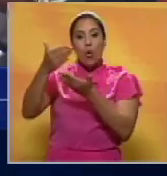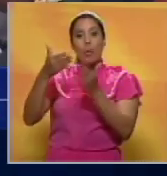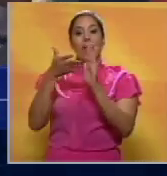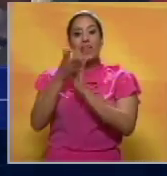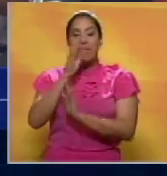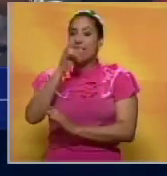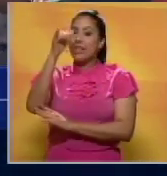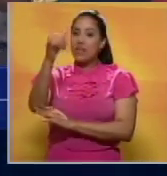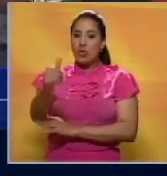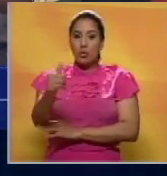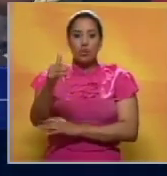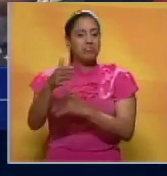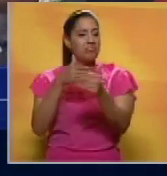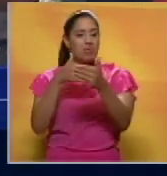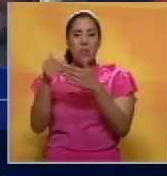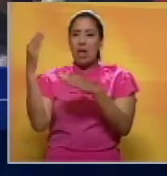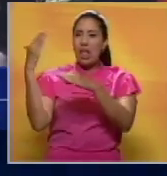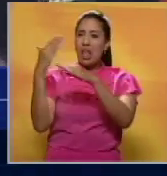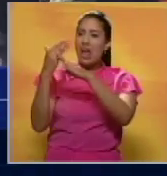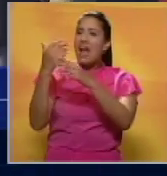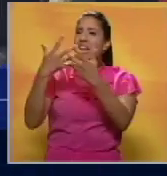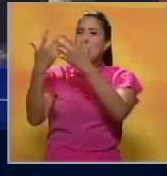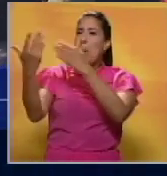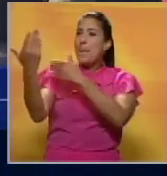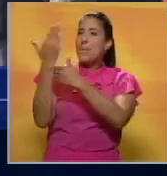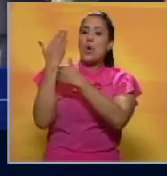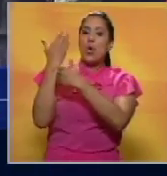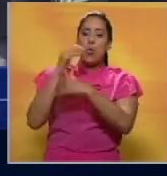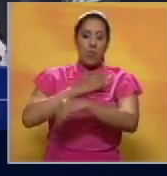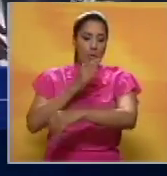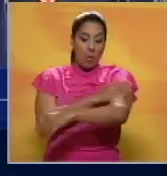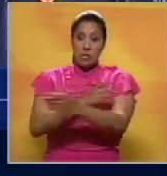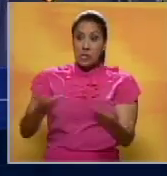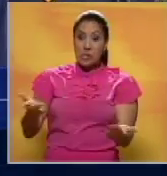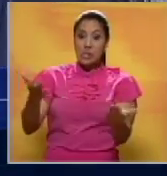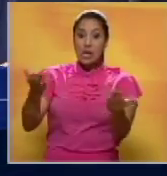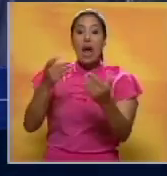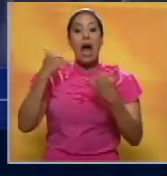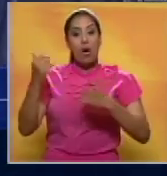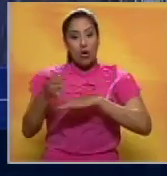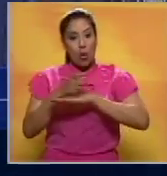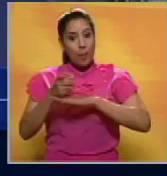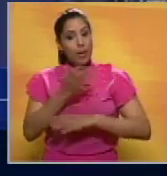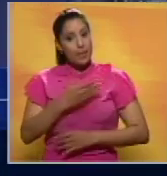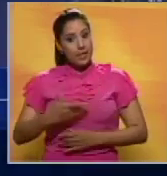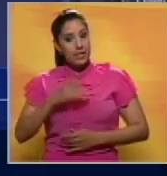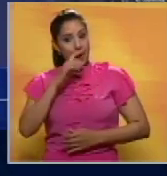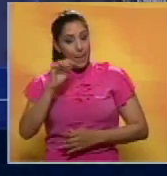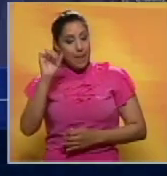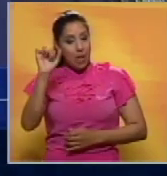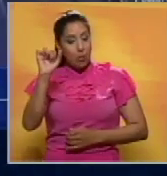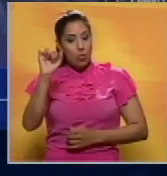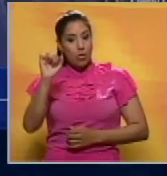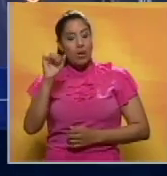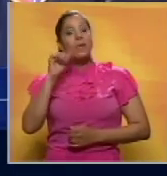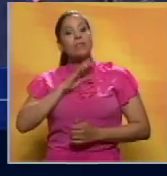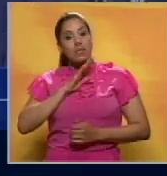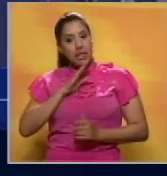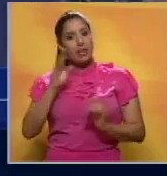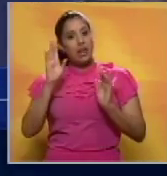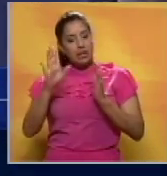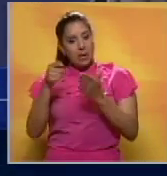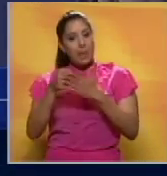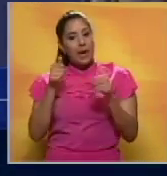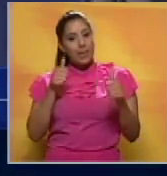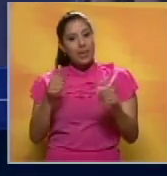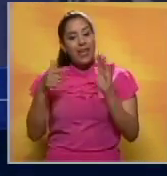quien denunció que pese al bloqueo financiero que promueve la oposición, el gobierno del presidente Nicolás Maduro cumple con el